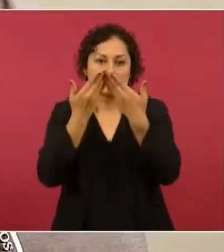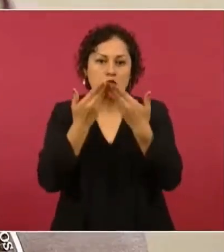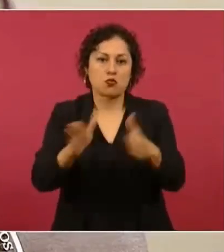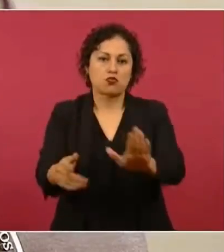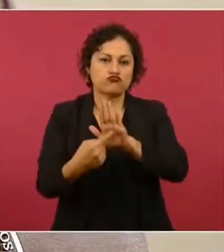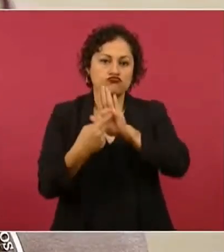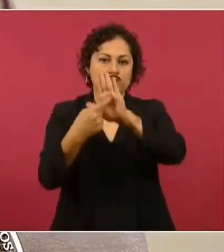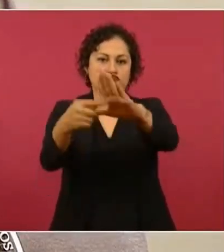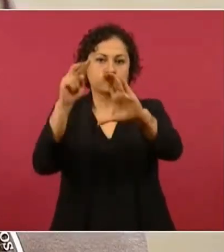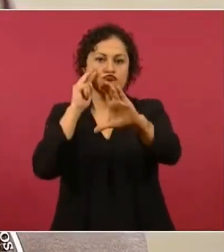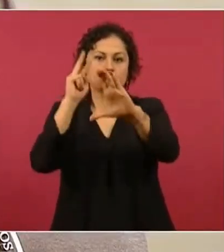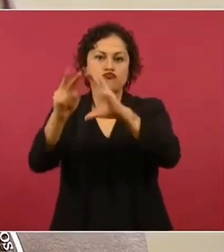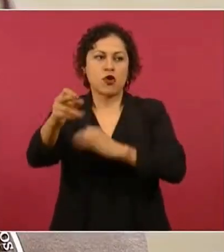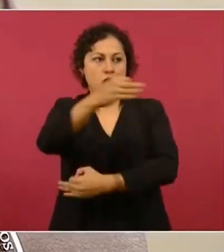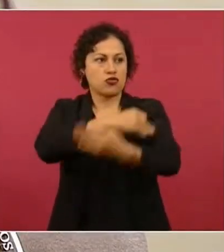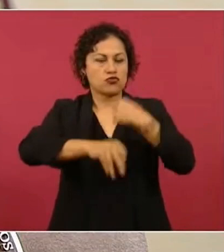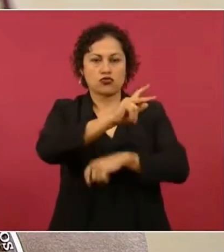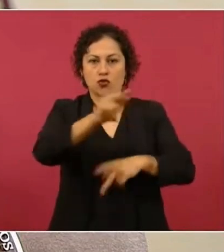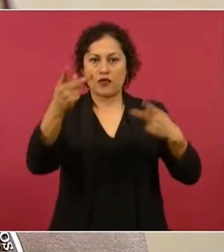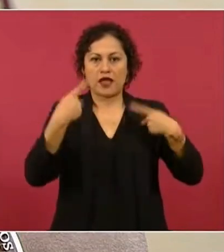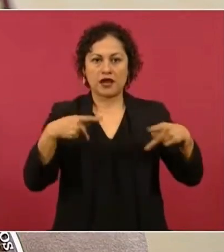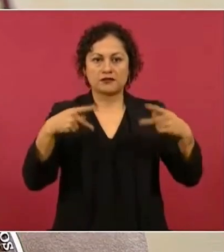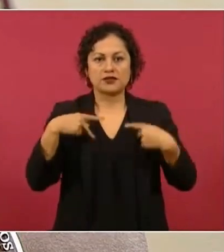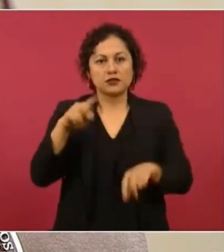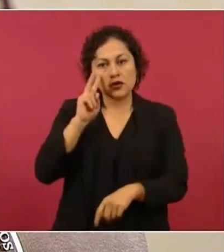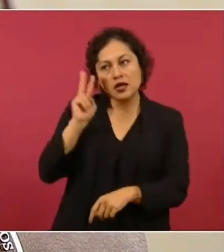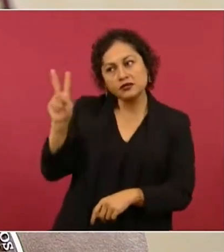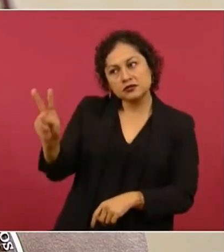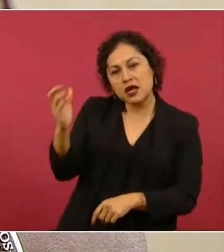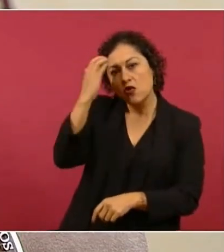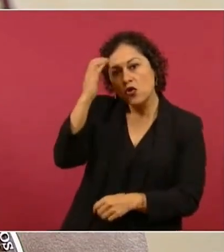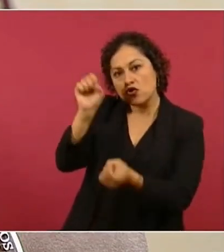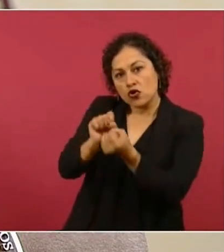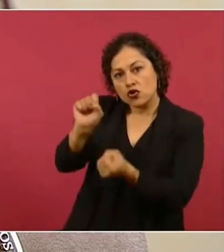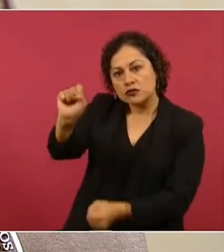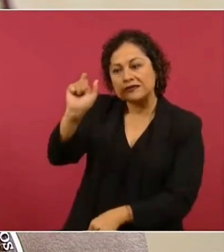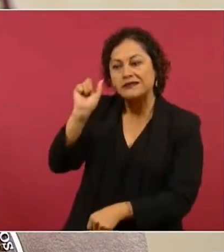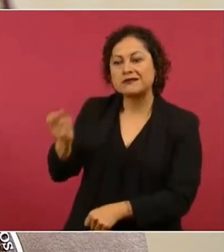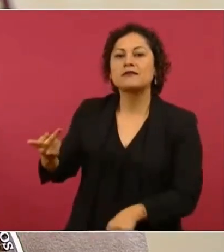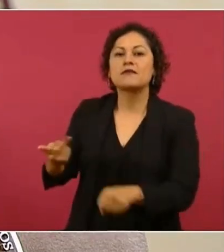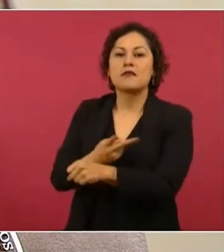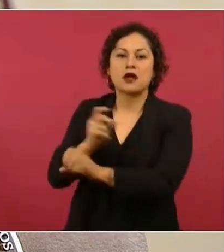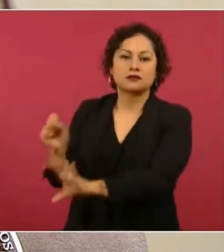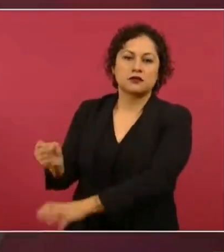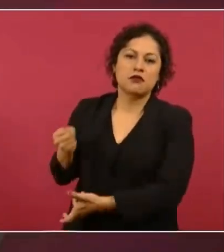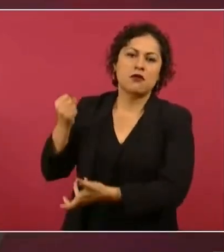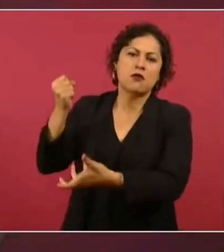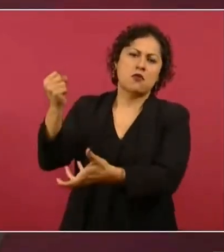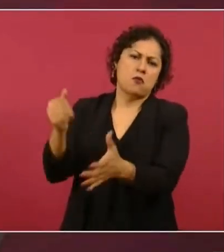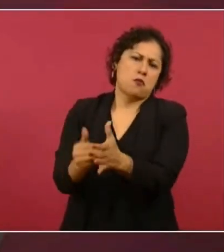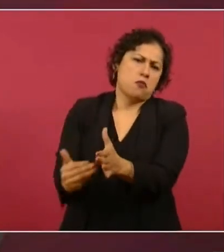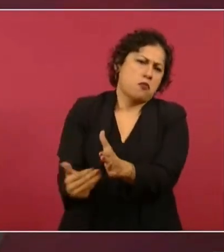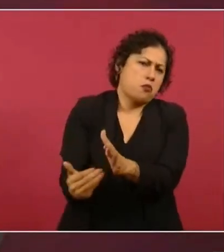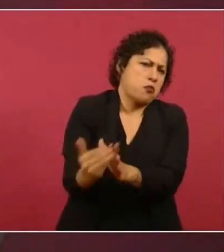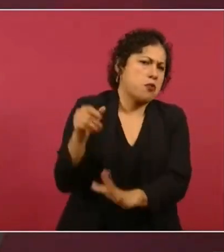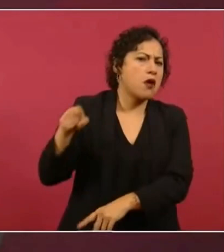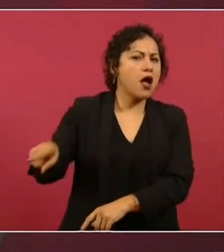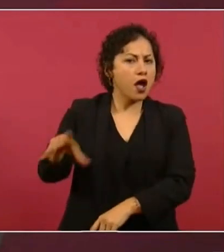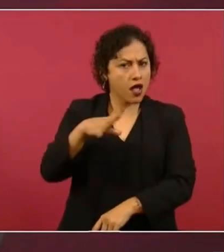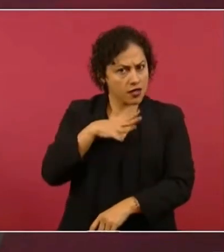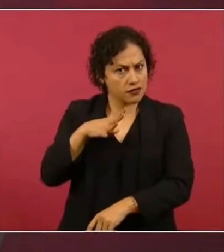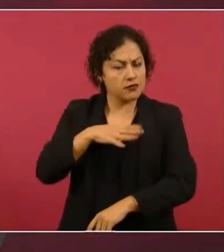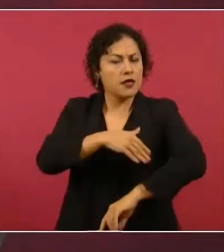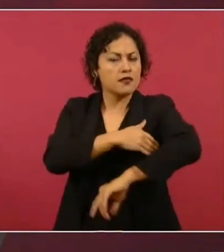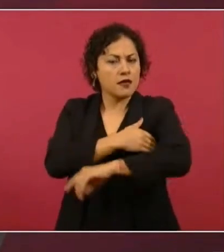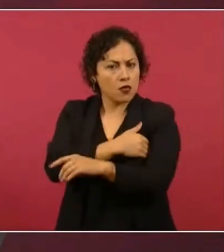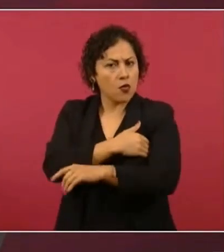transparente y que los mexicanos puedan finalmente conocer el monto de los multimillonarios recursos que tienen en su